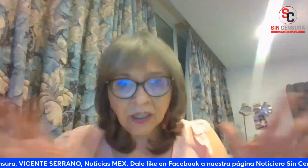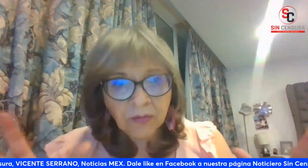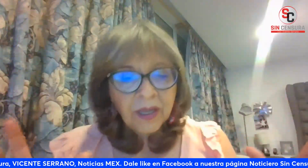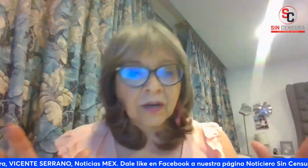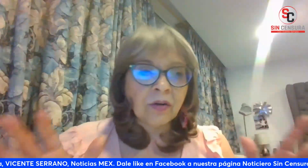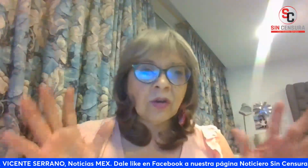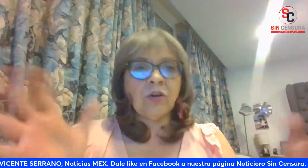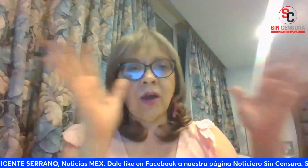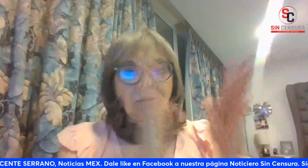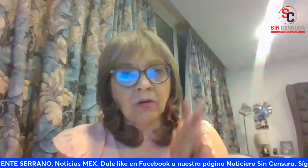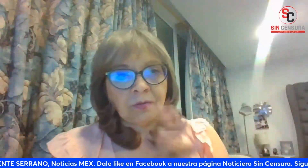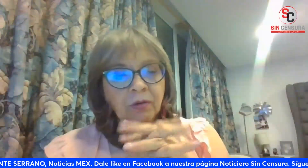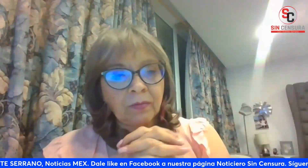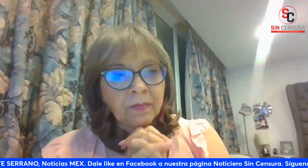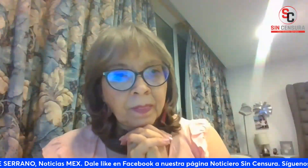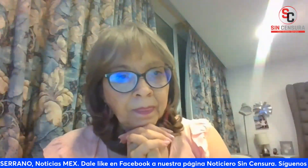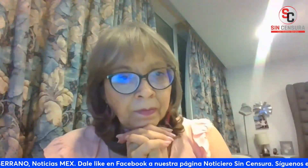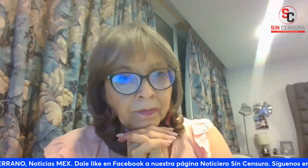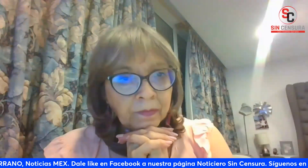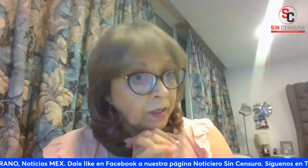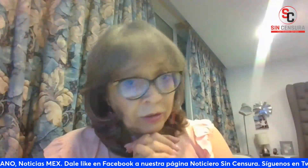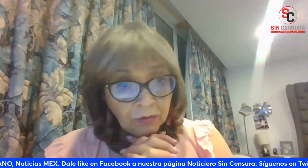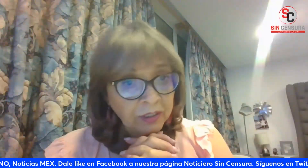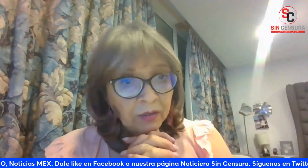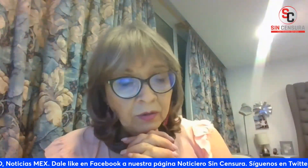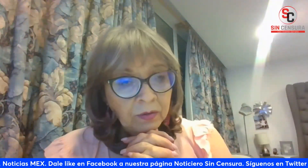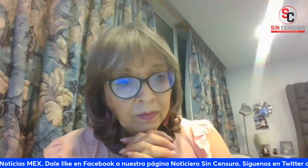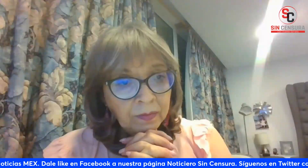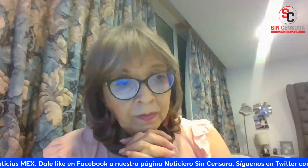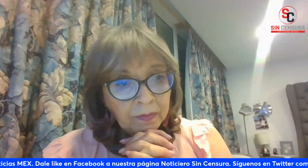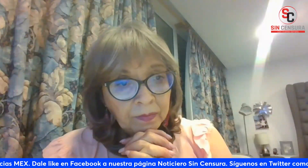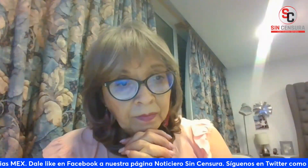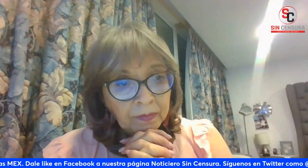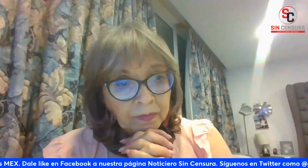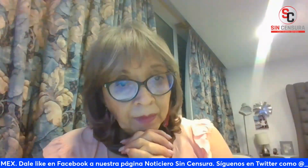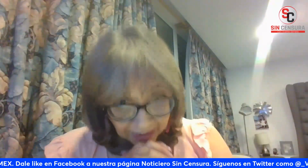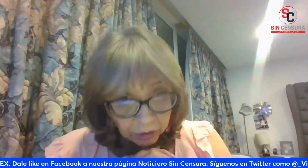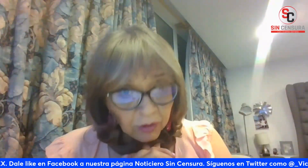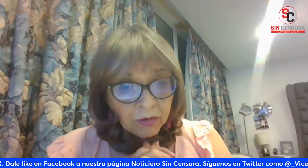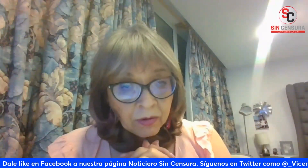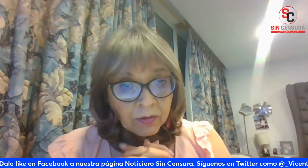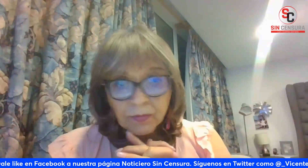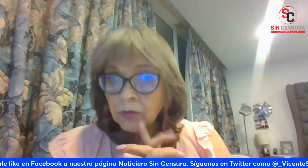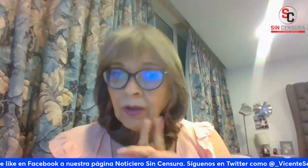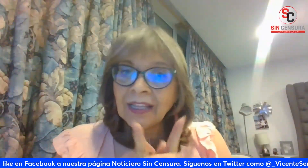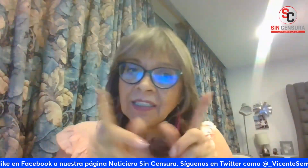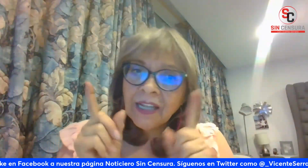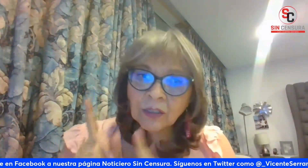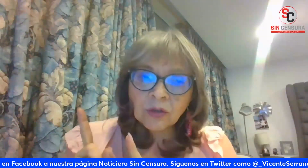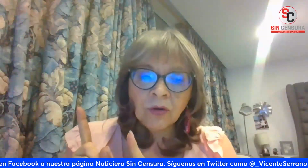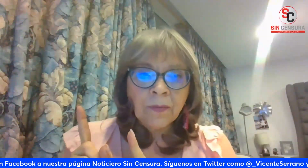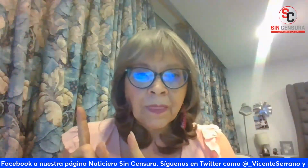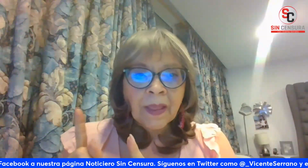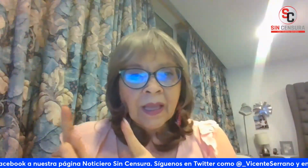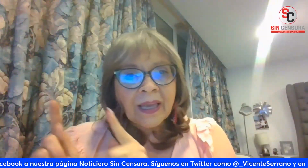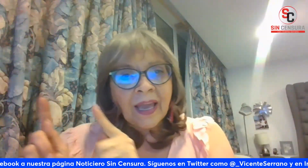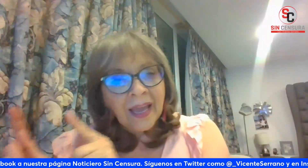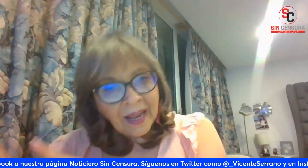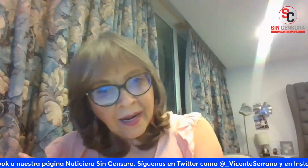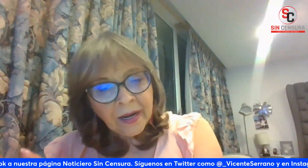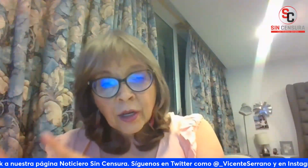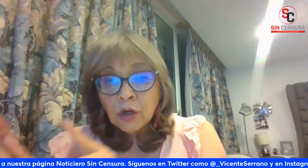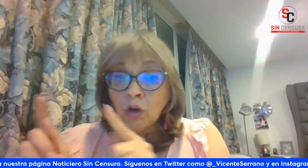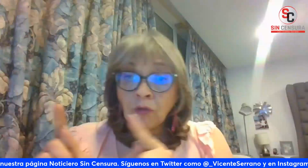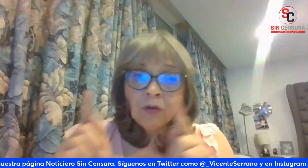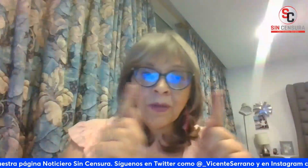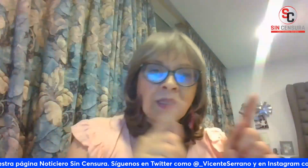en este gobierno, no hay corrupción. Eso no es cierto. Eso no. Es cierto